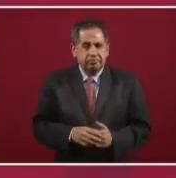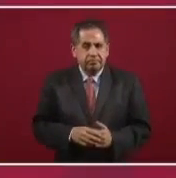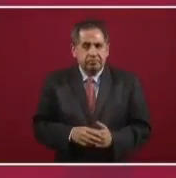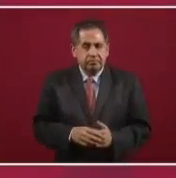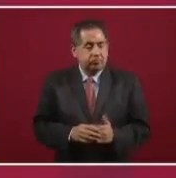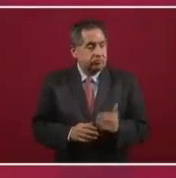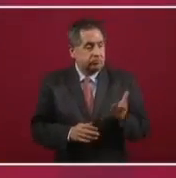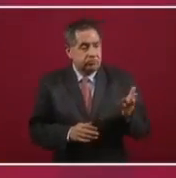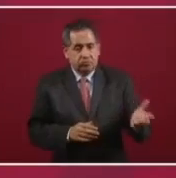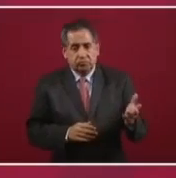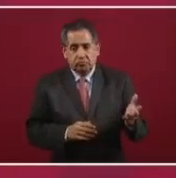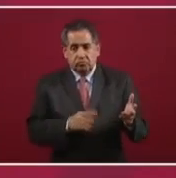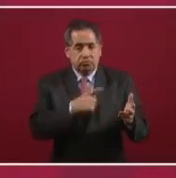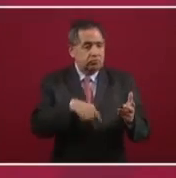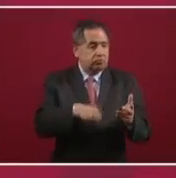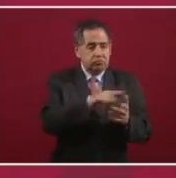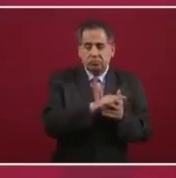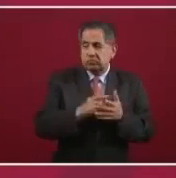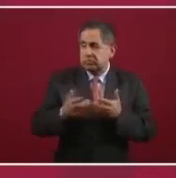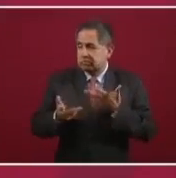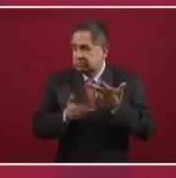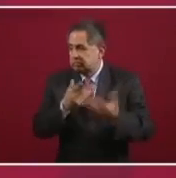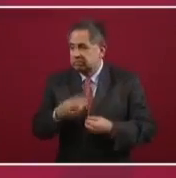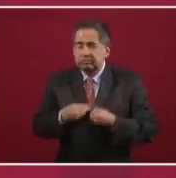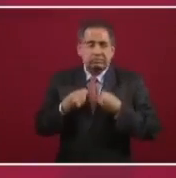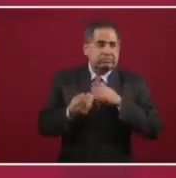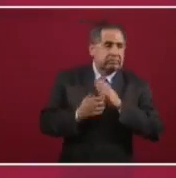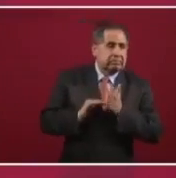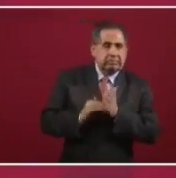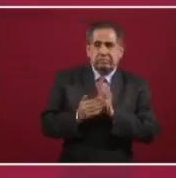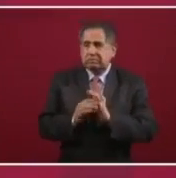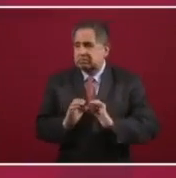van a estar viviendo siempre